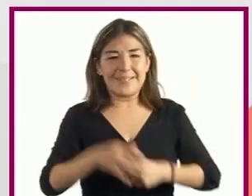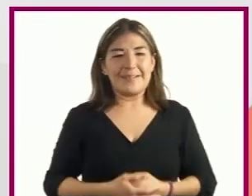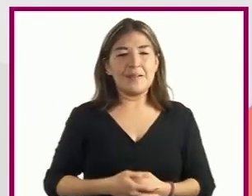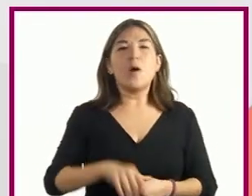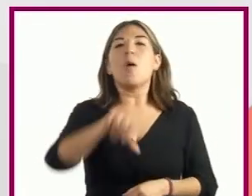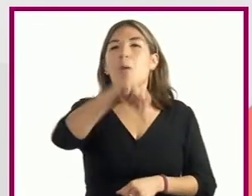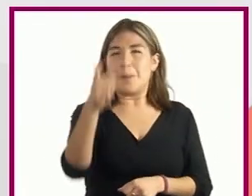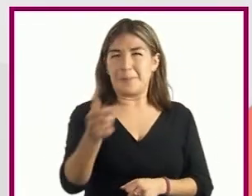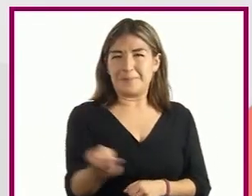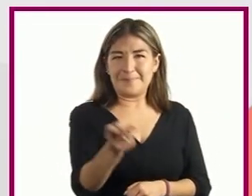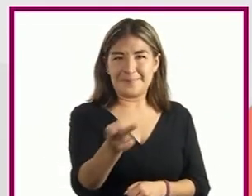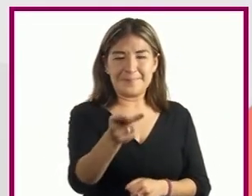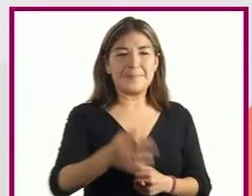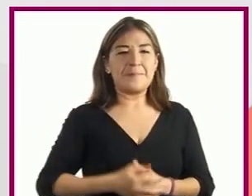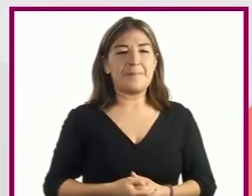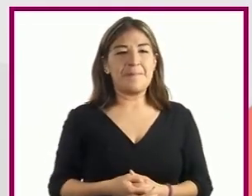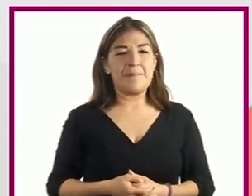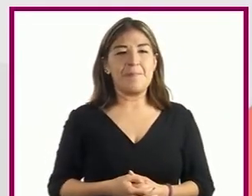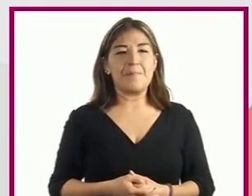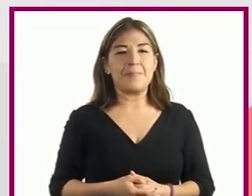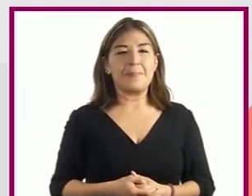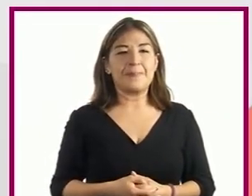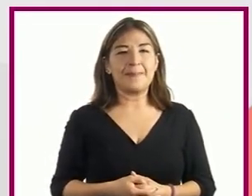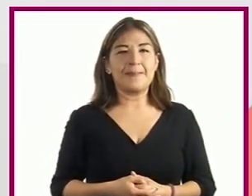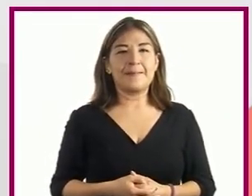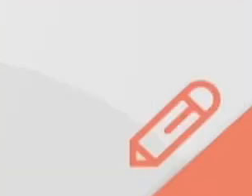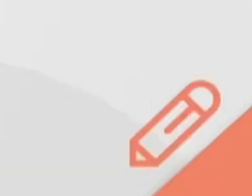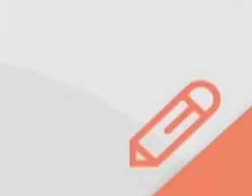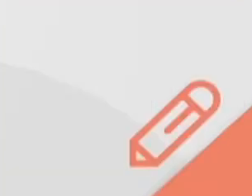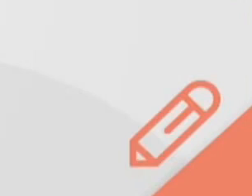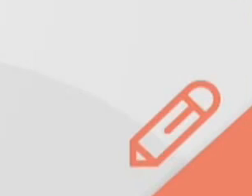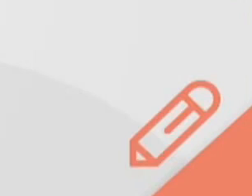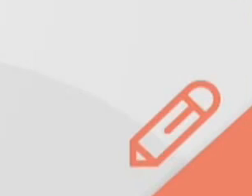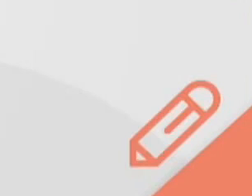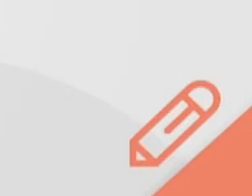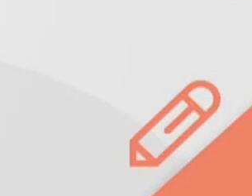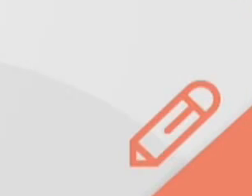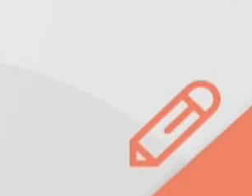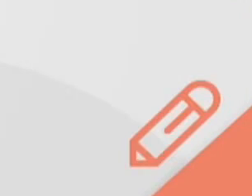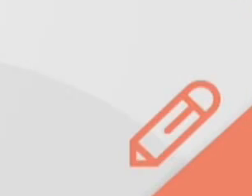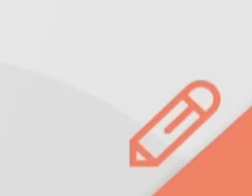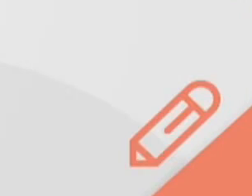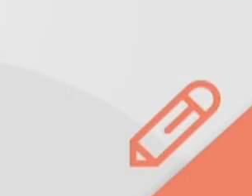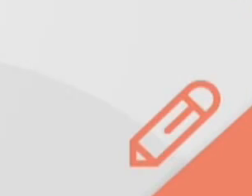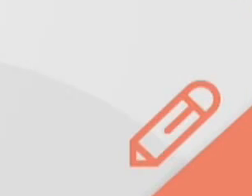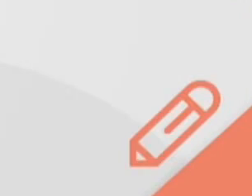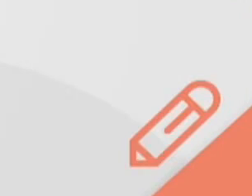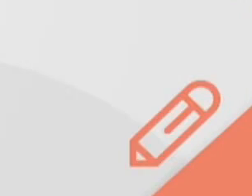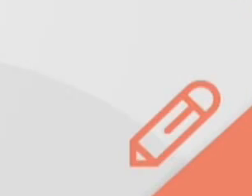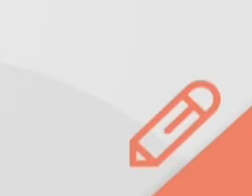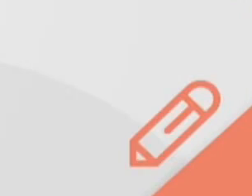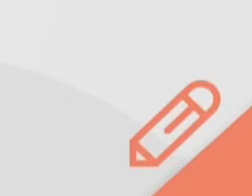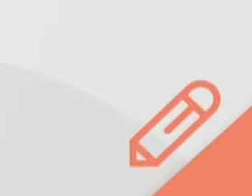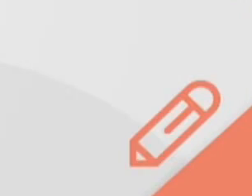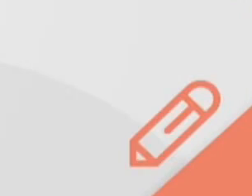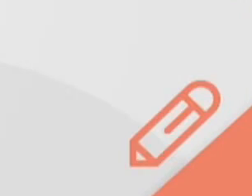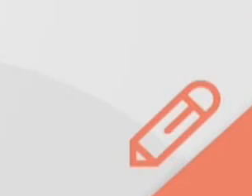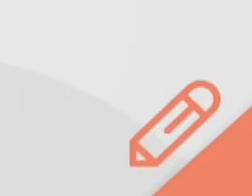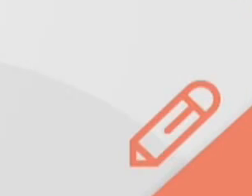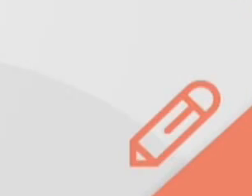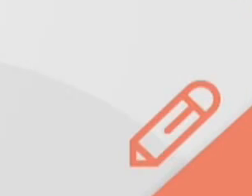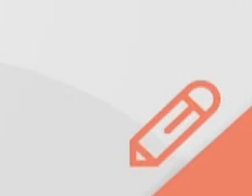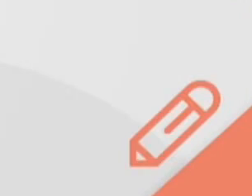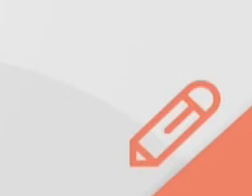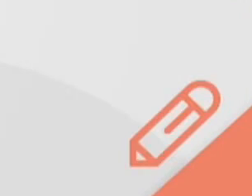la siguiente pregunta. Lugar seleccionado y reconstituido para ofrecernos un entorno en el que se realiza